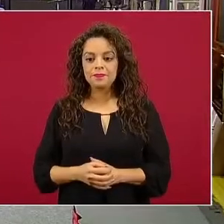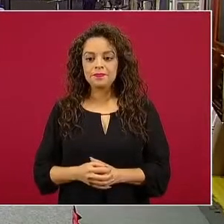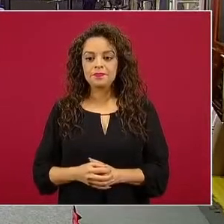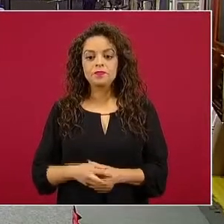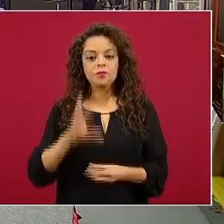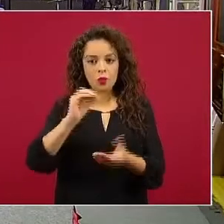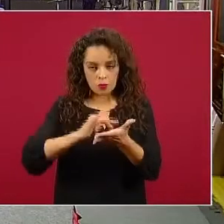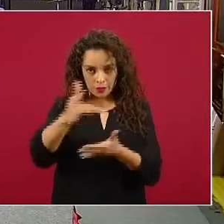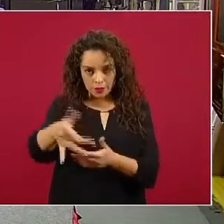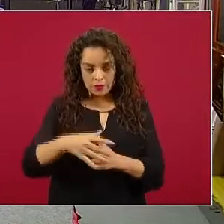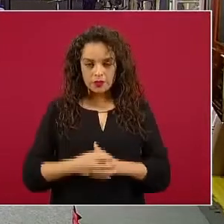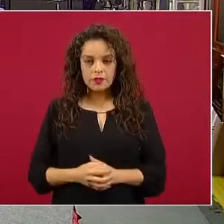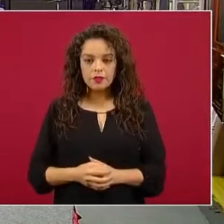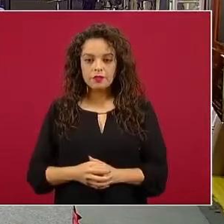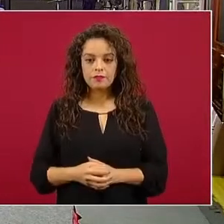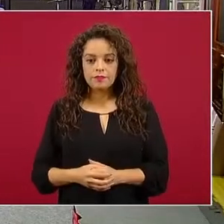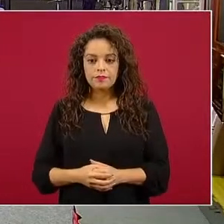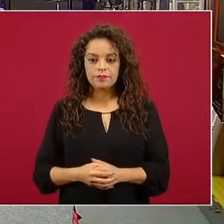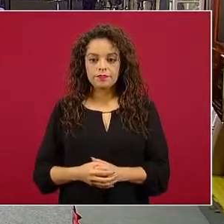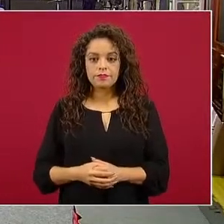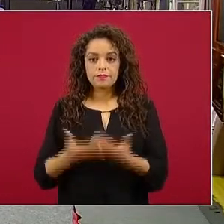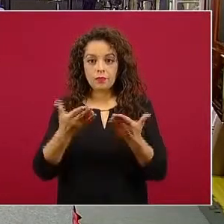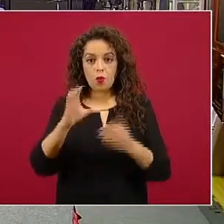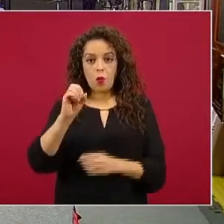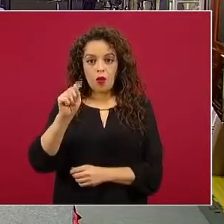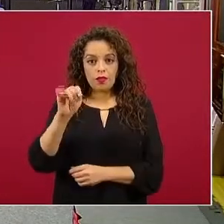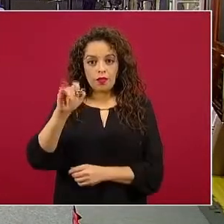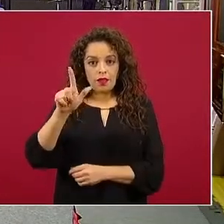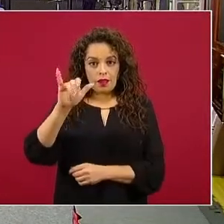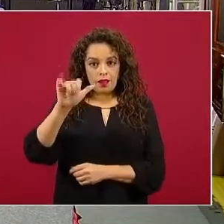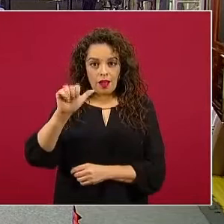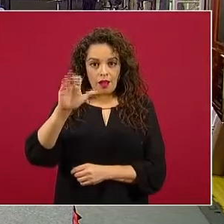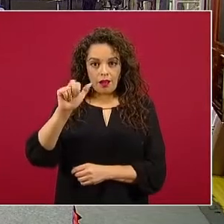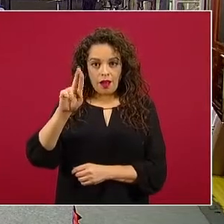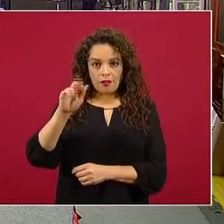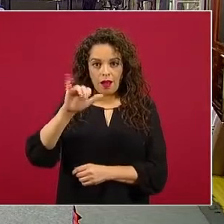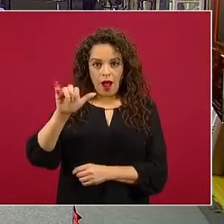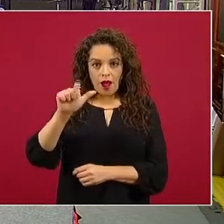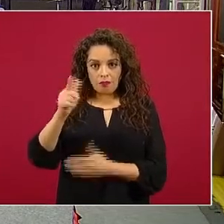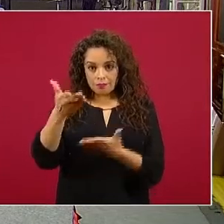Gracias. Otilia Carvajal, del diario La Razón.